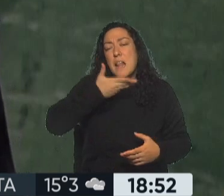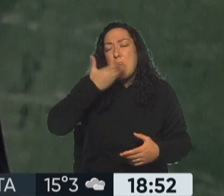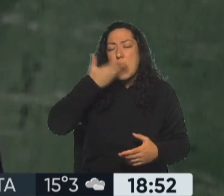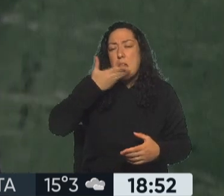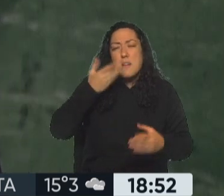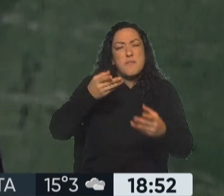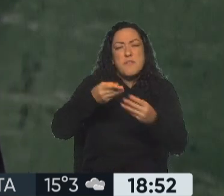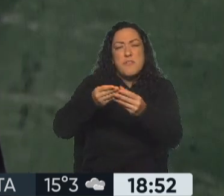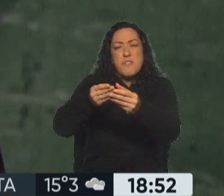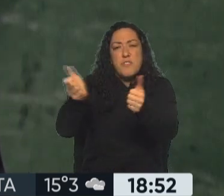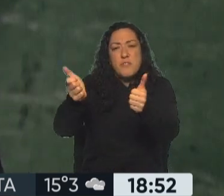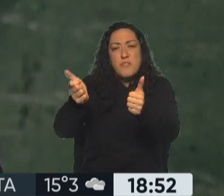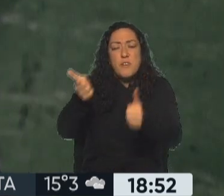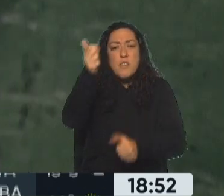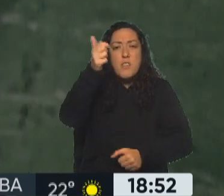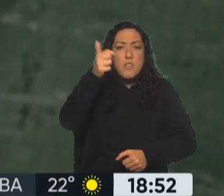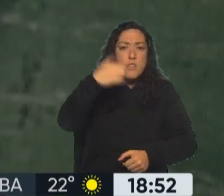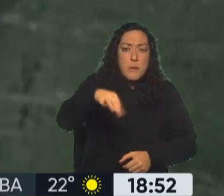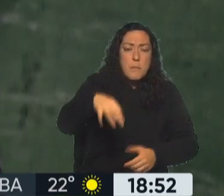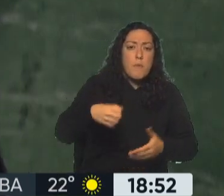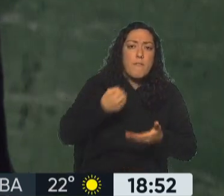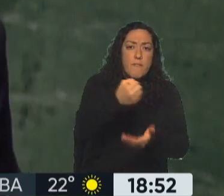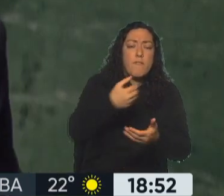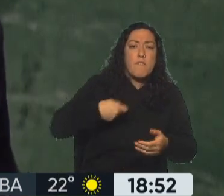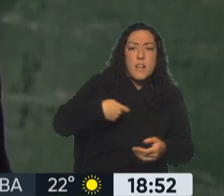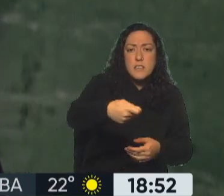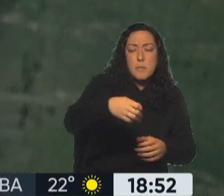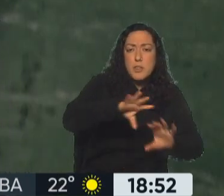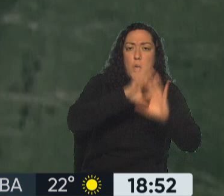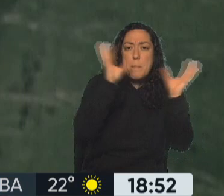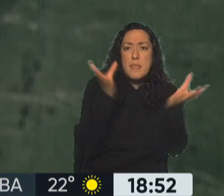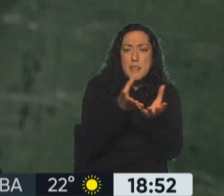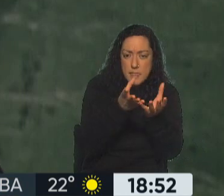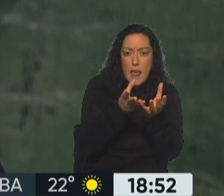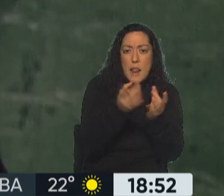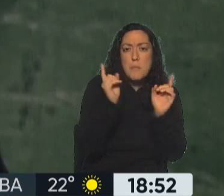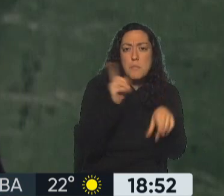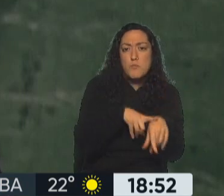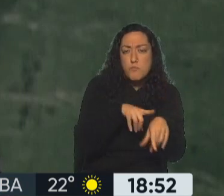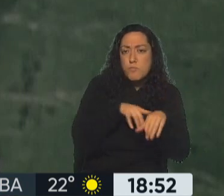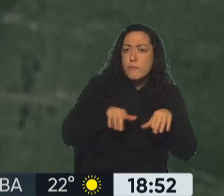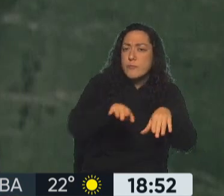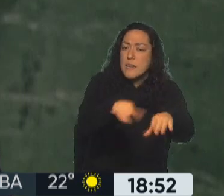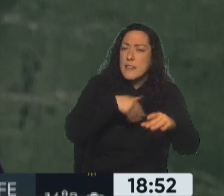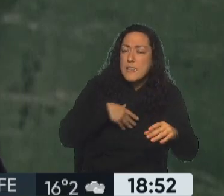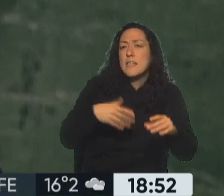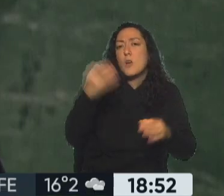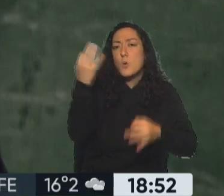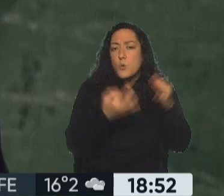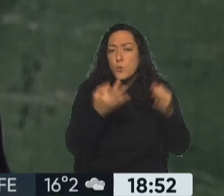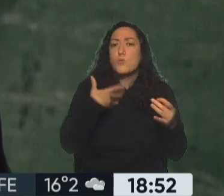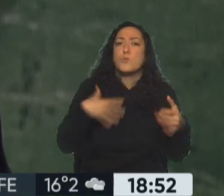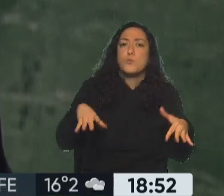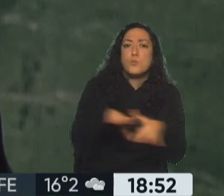aplicando una arquitectura de financiamiento ambiental multilateral justa, transparente, equitativa y